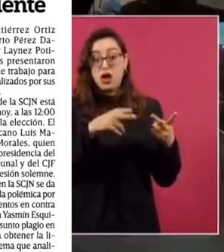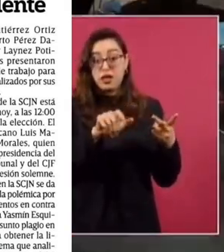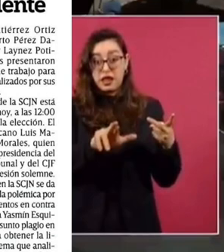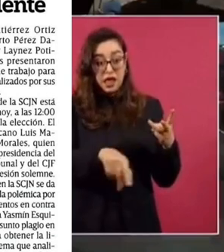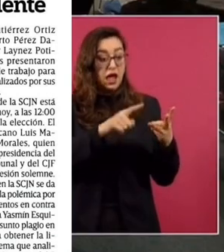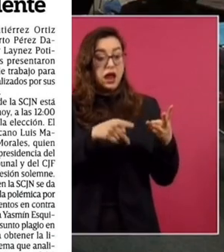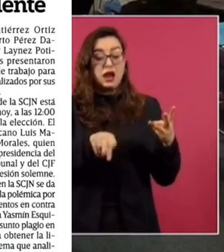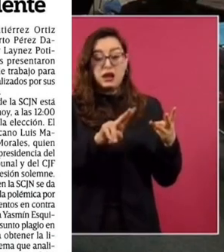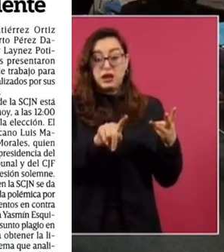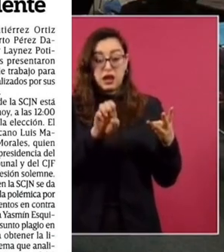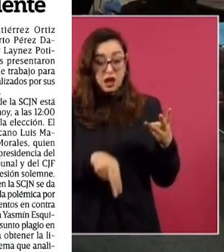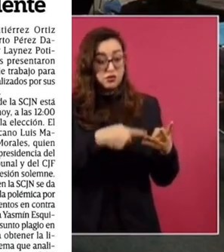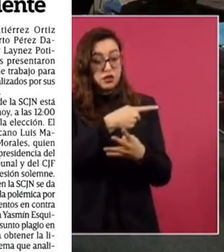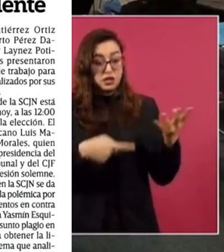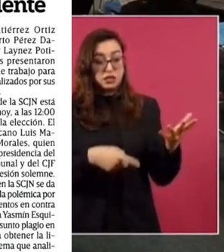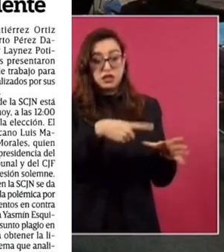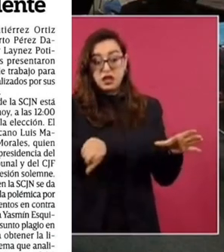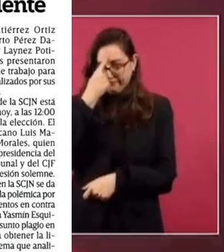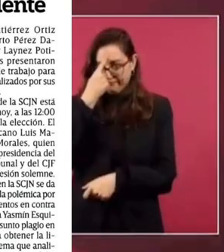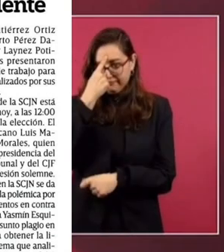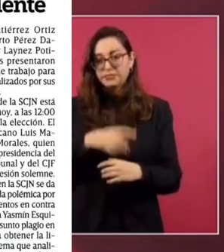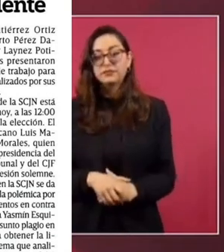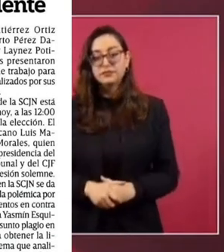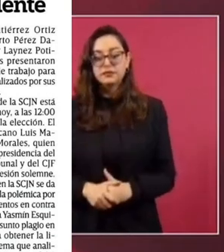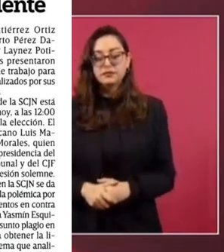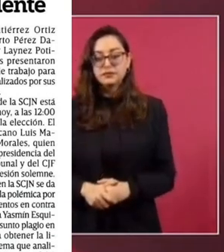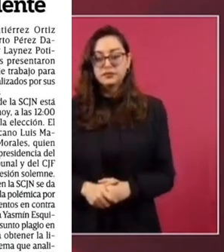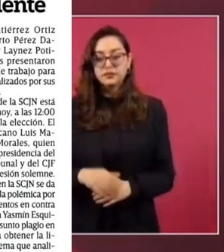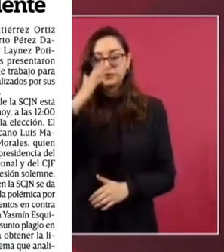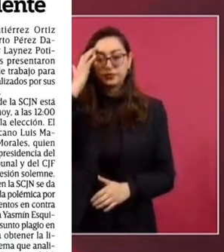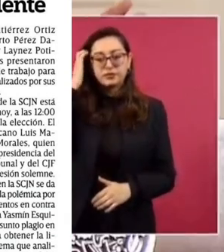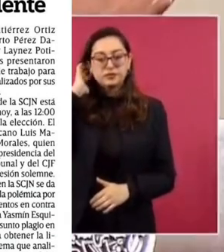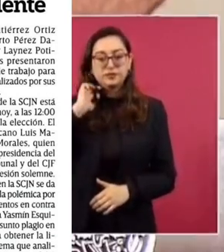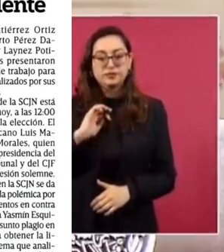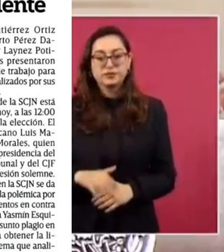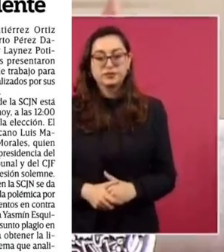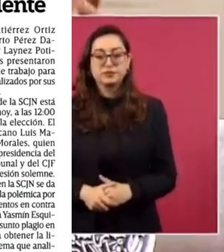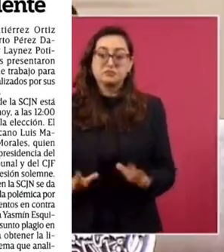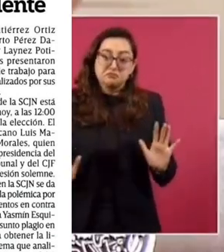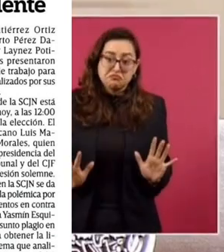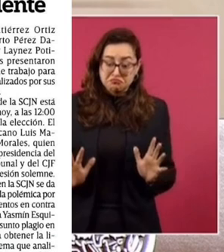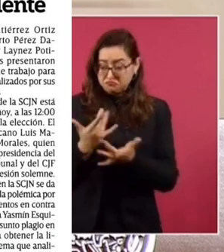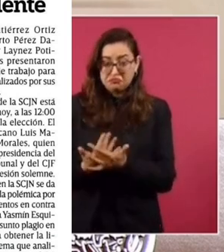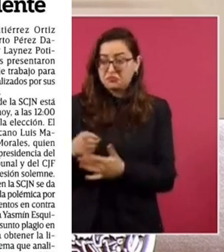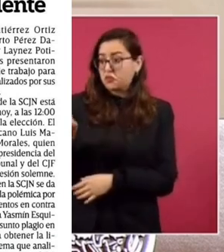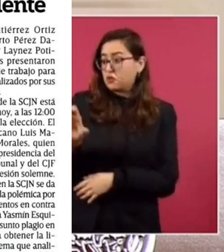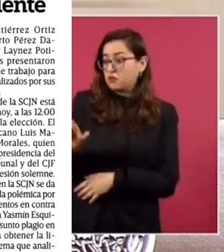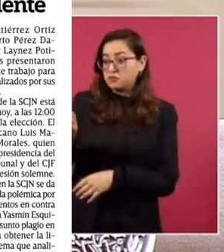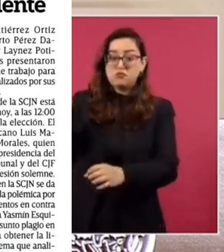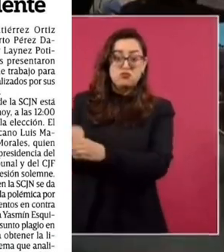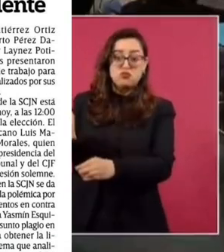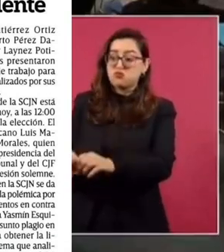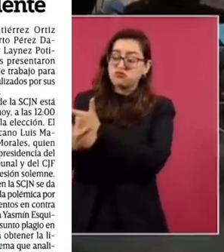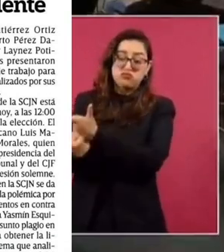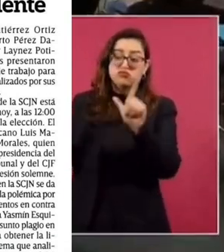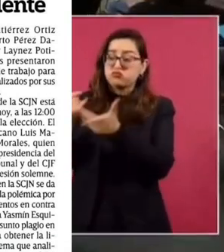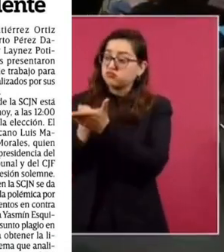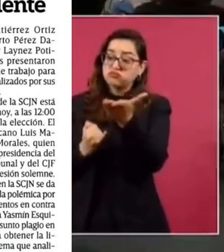diga que no quiere polemizar conmigo. Entonces, hay que esperar, ¿no?, lo que decidan